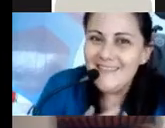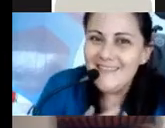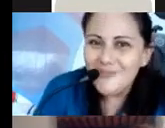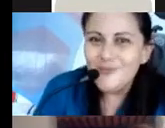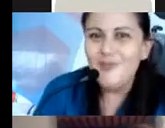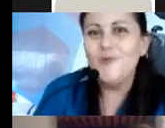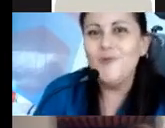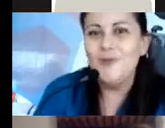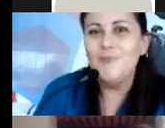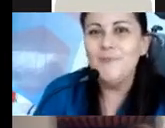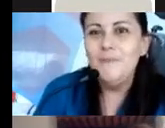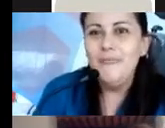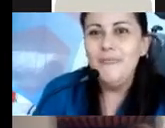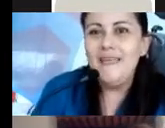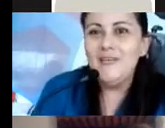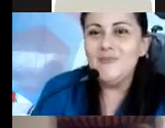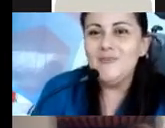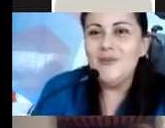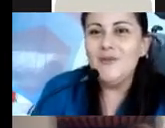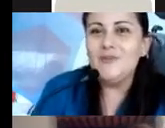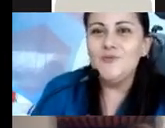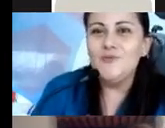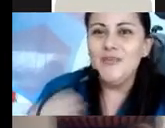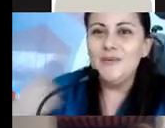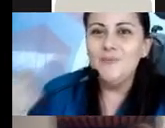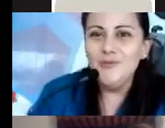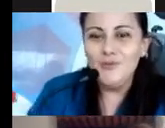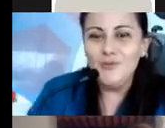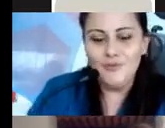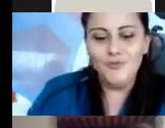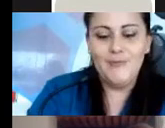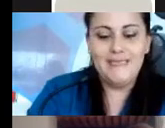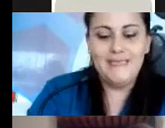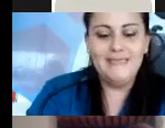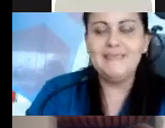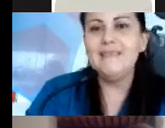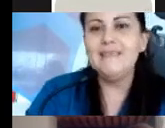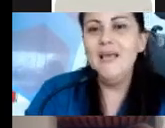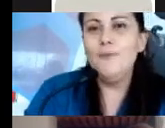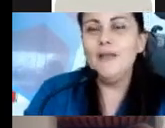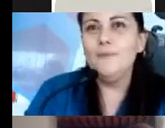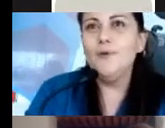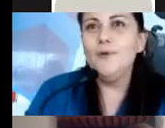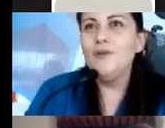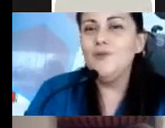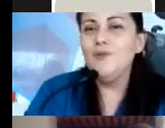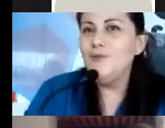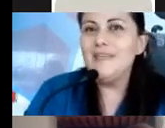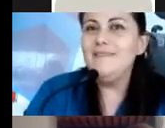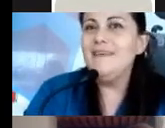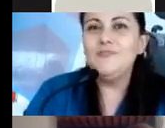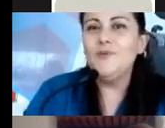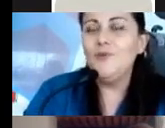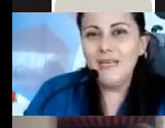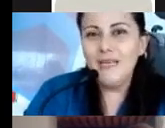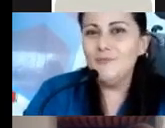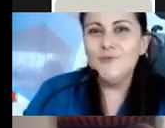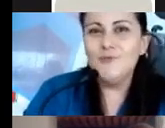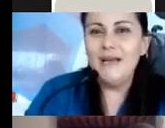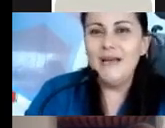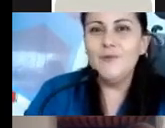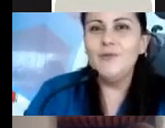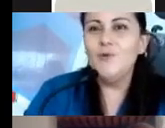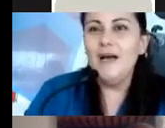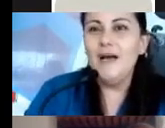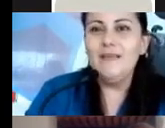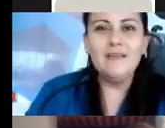desde dentro del cuerpo. Y eso es algo que sucede mucho en nuestros pacientes. Por ejemplo, cuando hay una actividad tónica